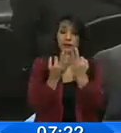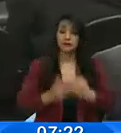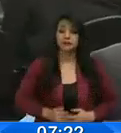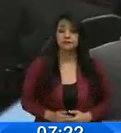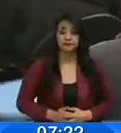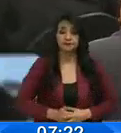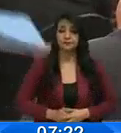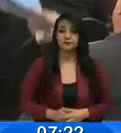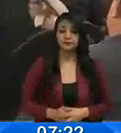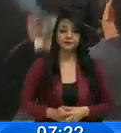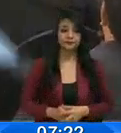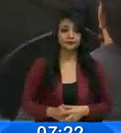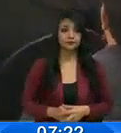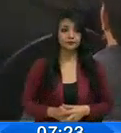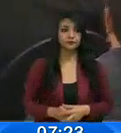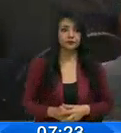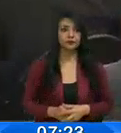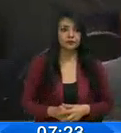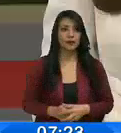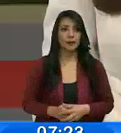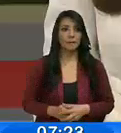Quito informó Adriana Rojas.